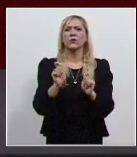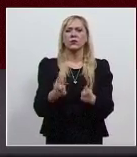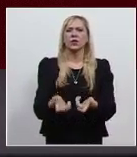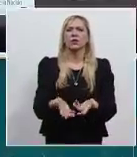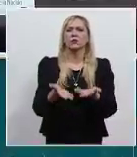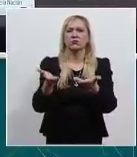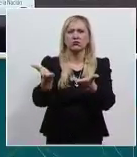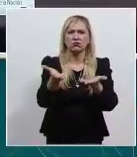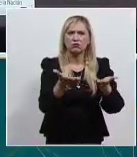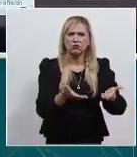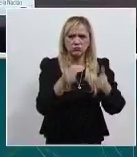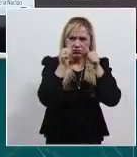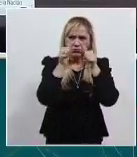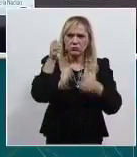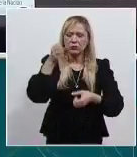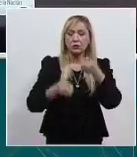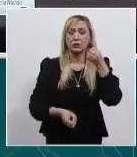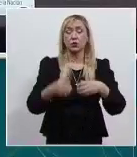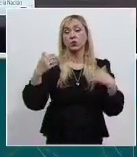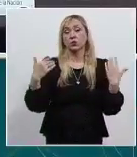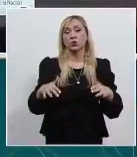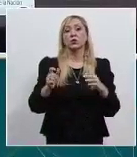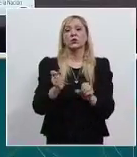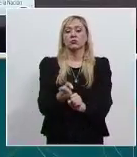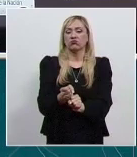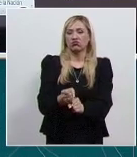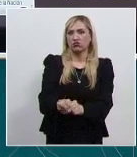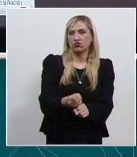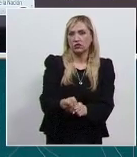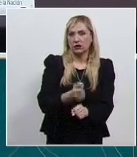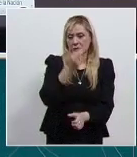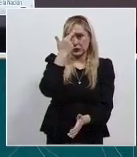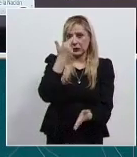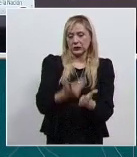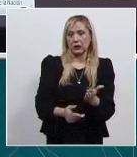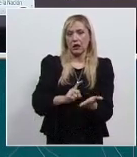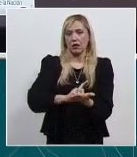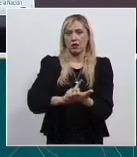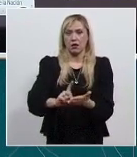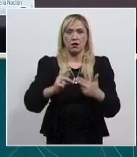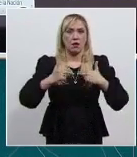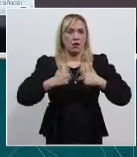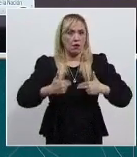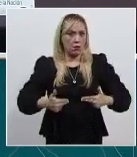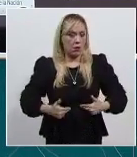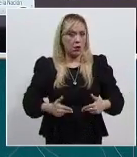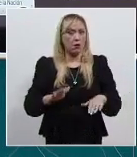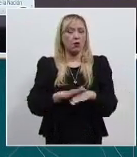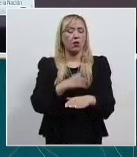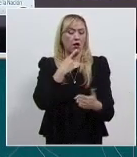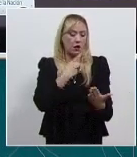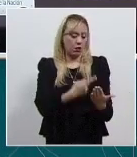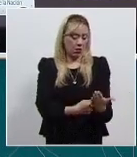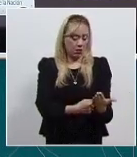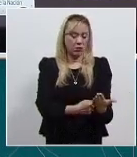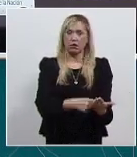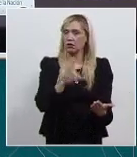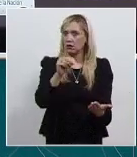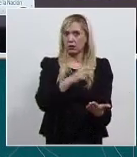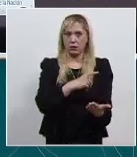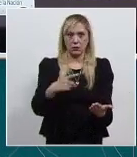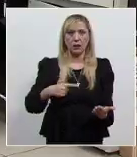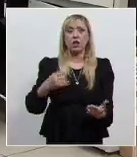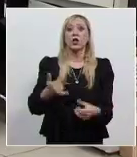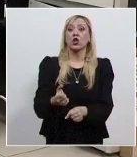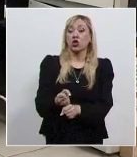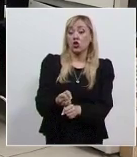criterio de la Corte para distinguir entre tortura como violación a un derecho humano que determina un procedimiento judicial y la tortura como